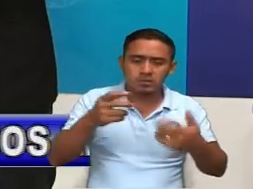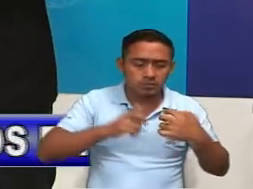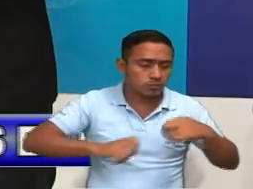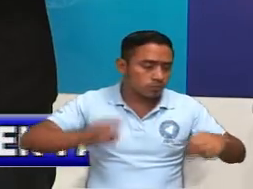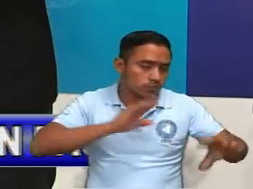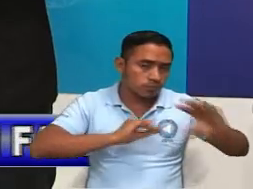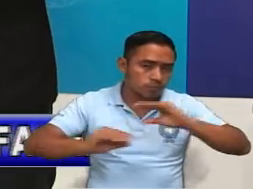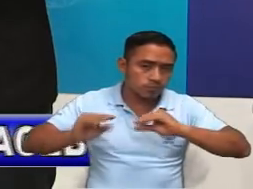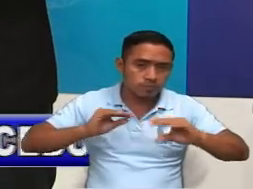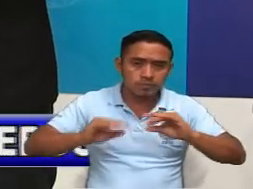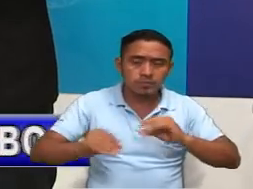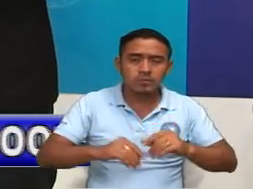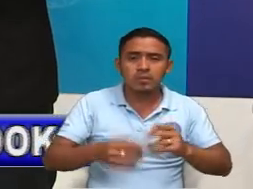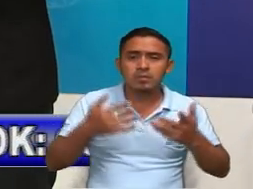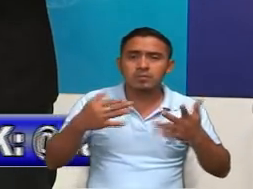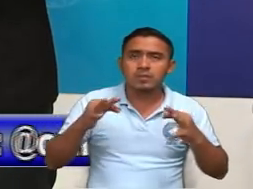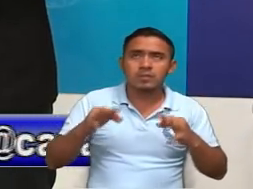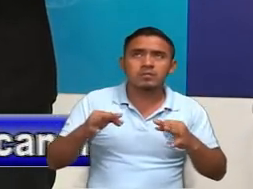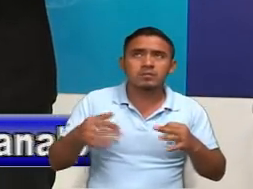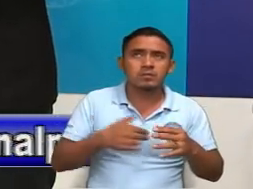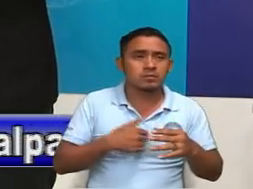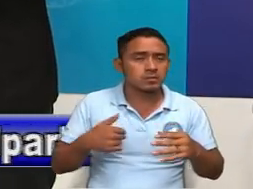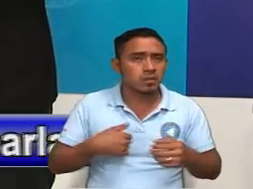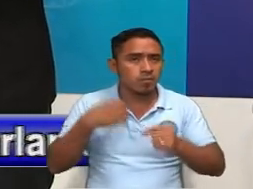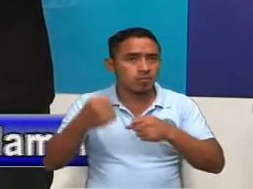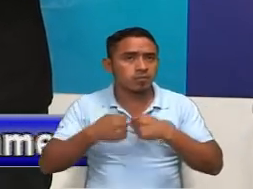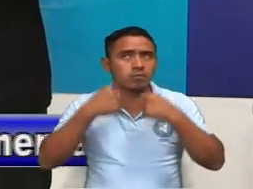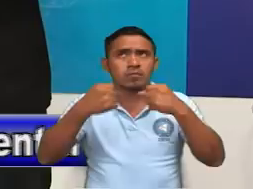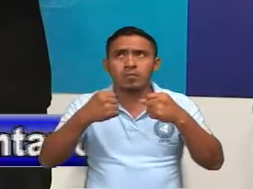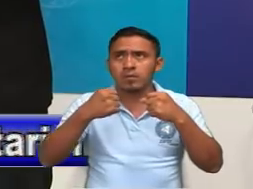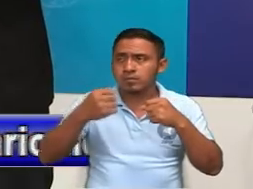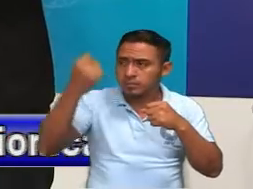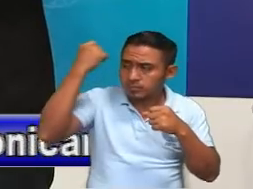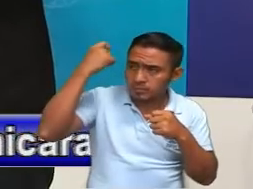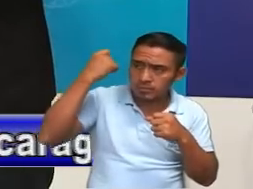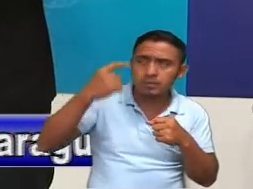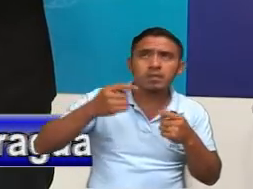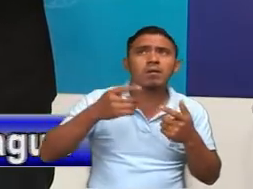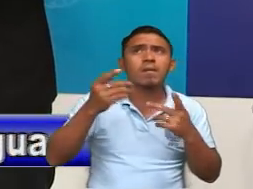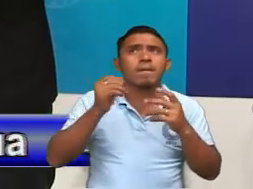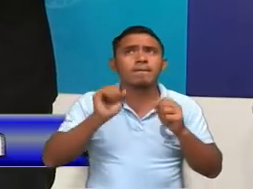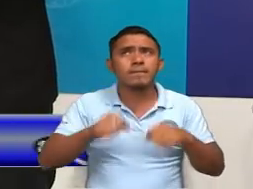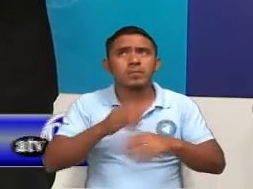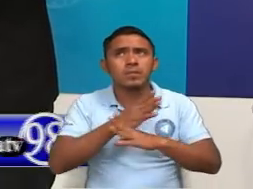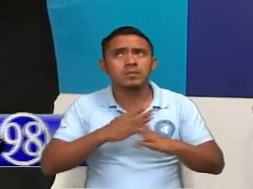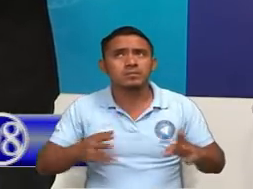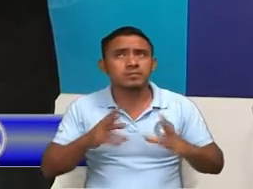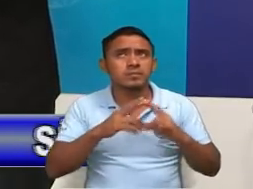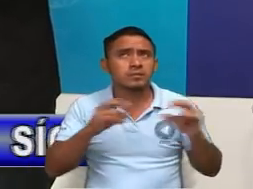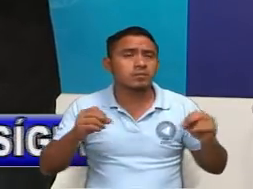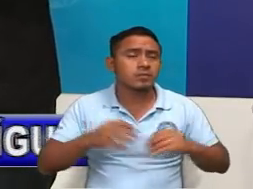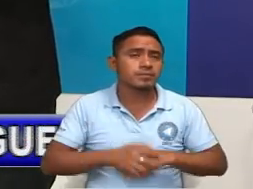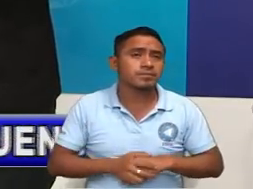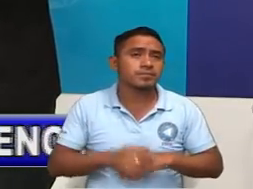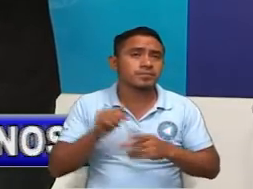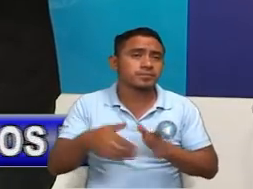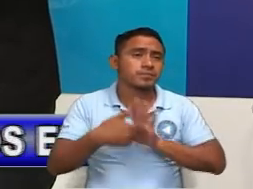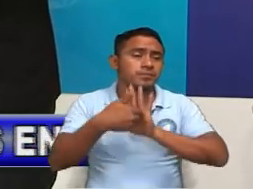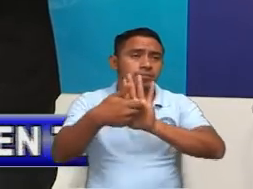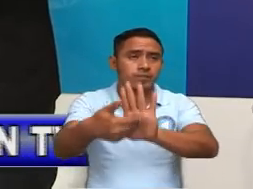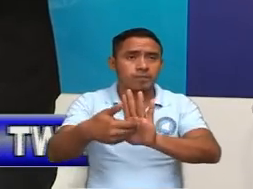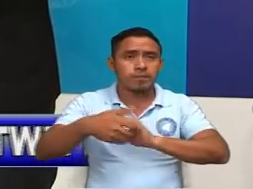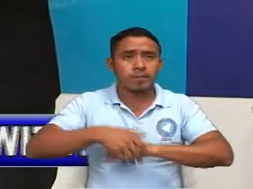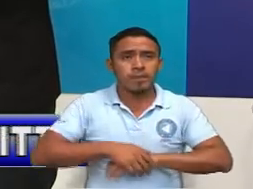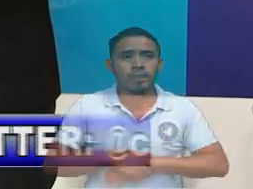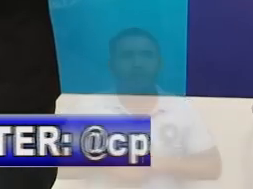de negociaciones, en las cuales se pretende fortalecer el entendimiento para lograr una paz duradera en Nicaragua. Los detalles se los presentamos